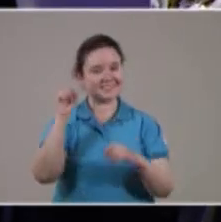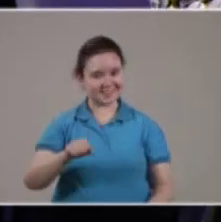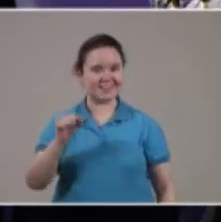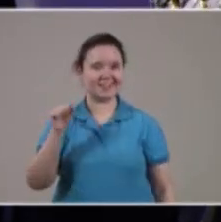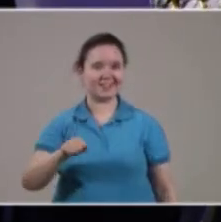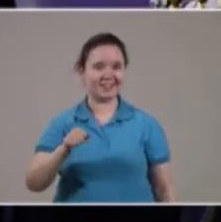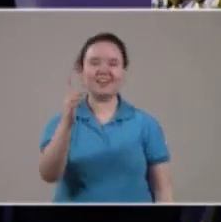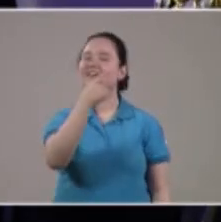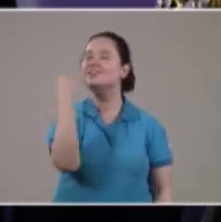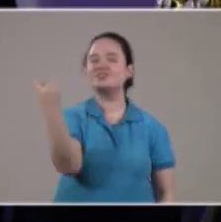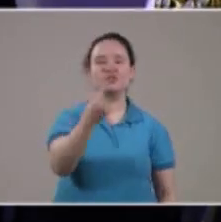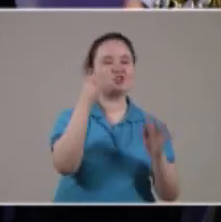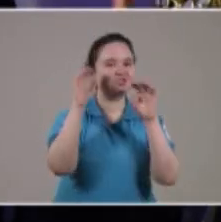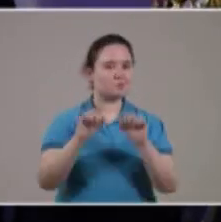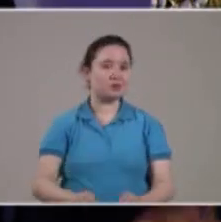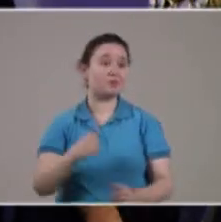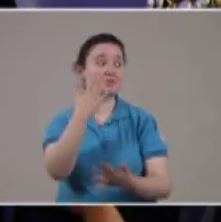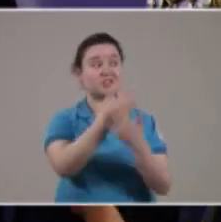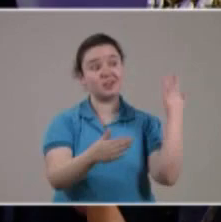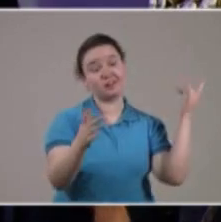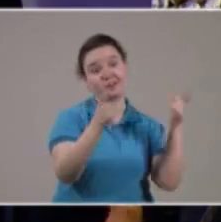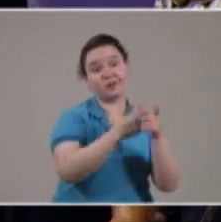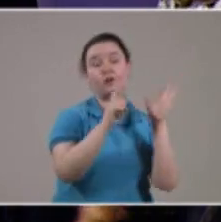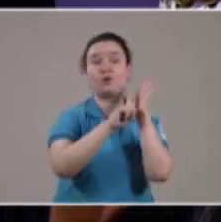Hoy sí todos nos podemos llevar el arca.